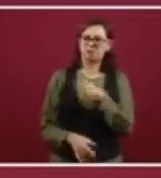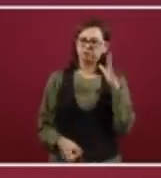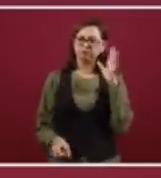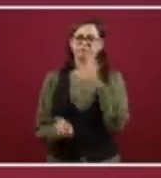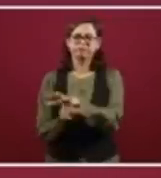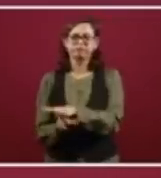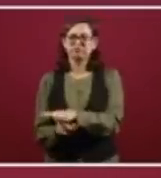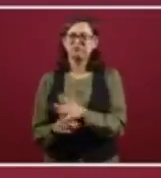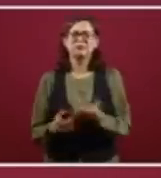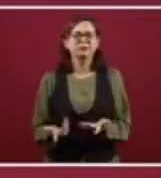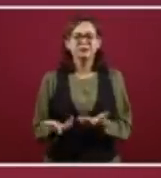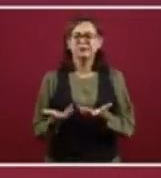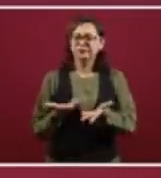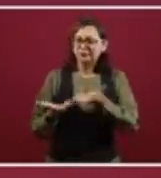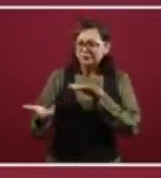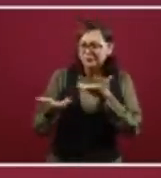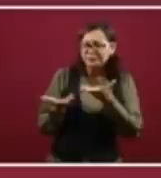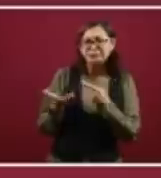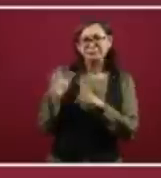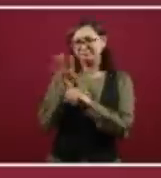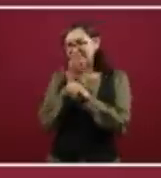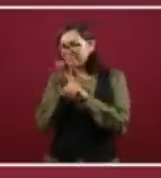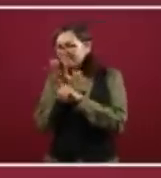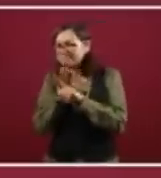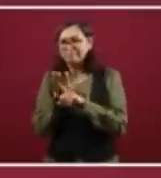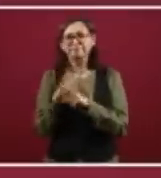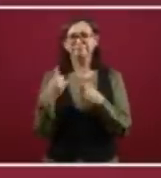convencer, persuadir, dialogar,